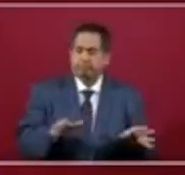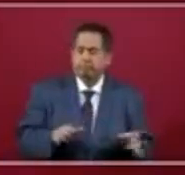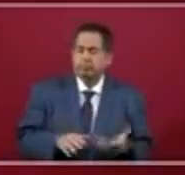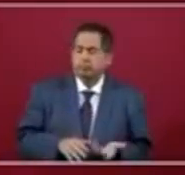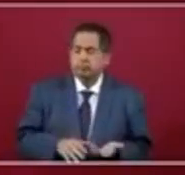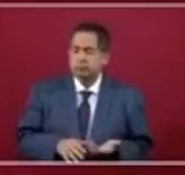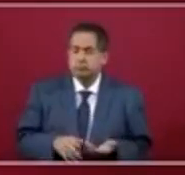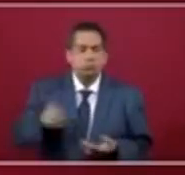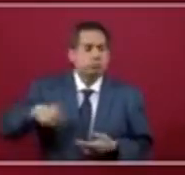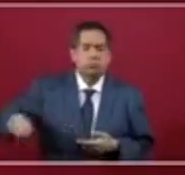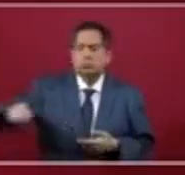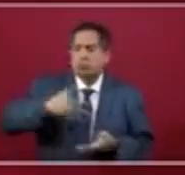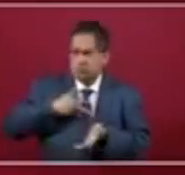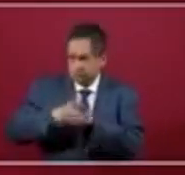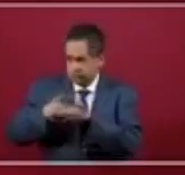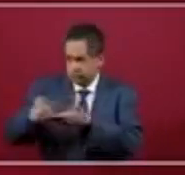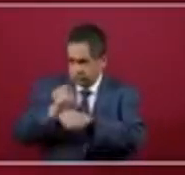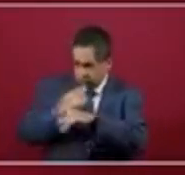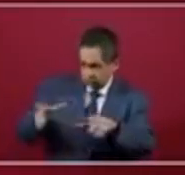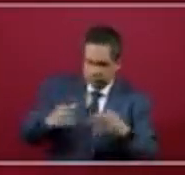es el derecho a la información,